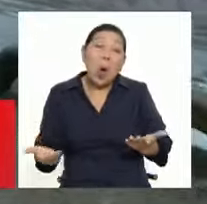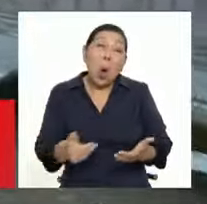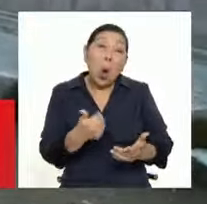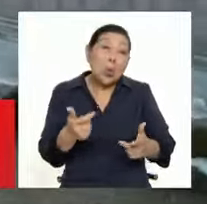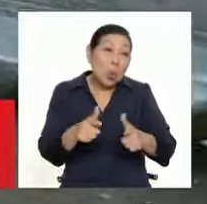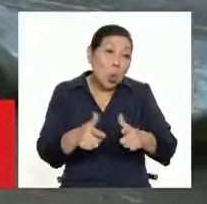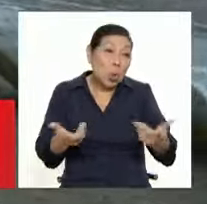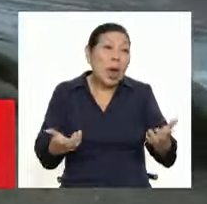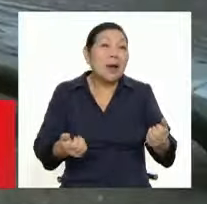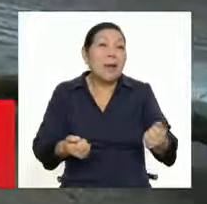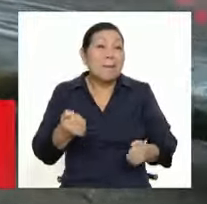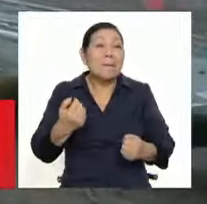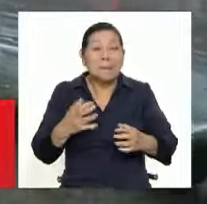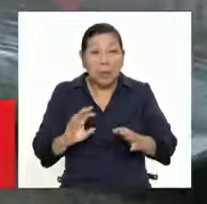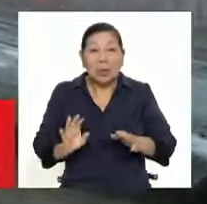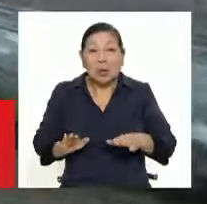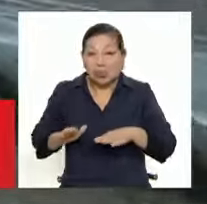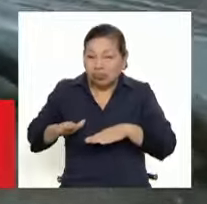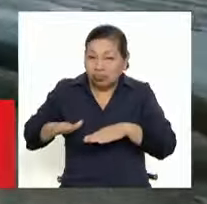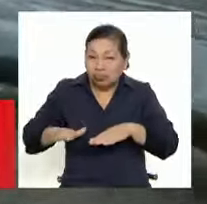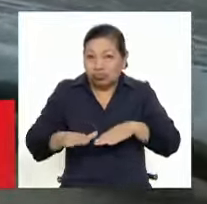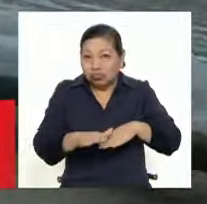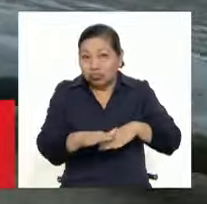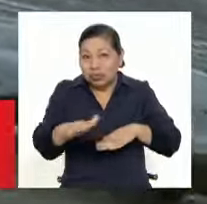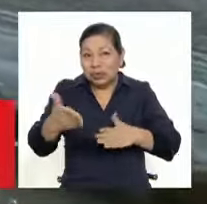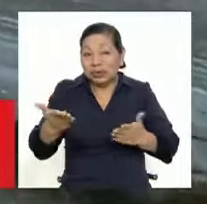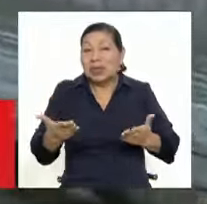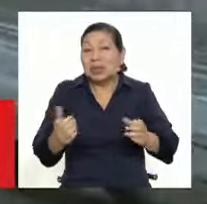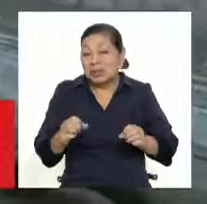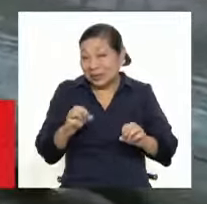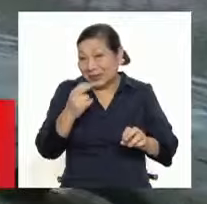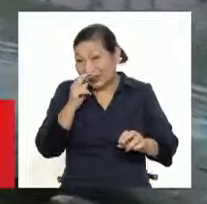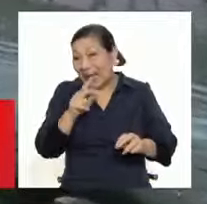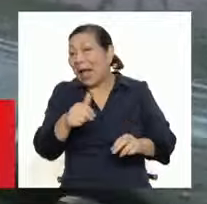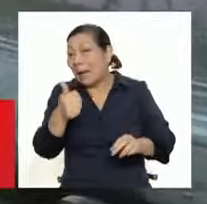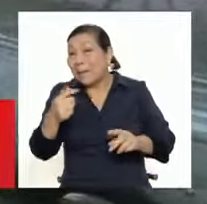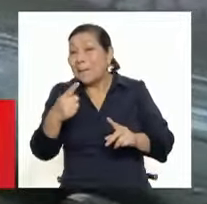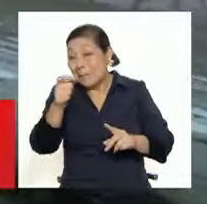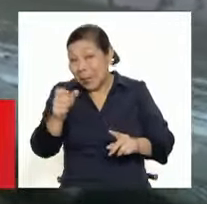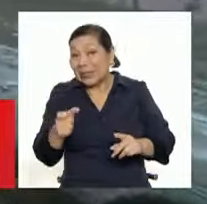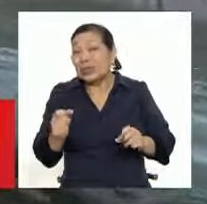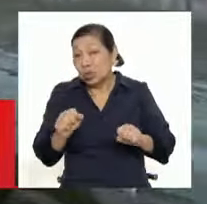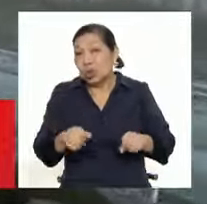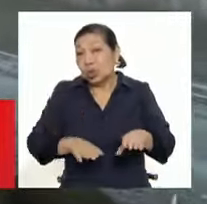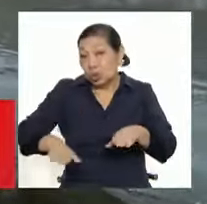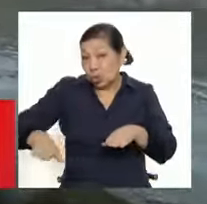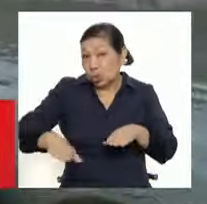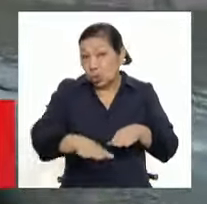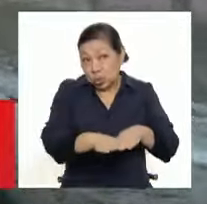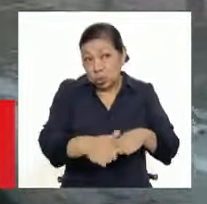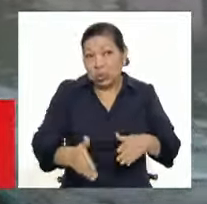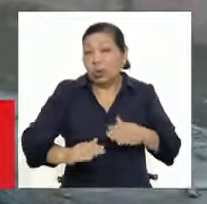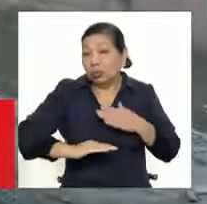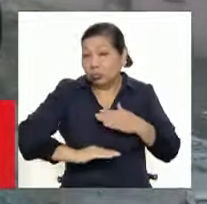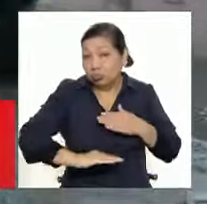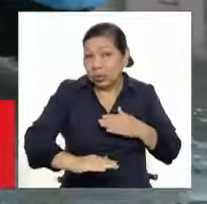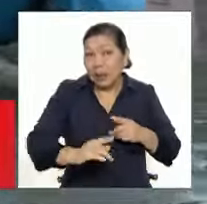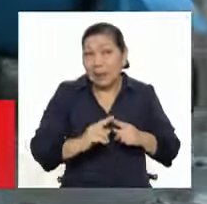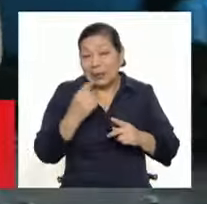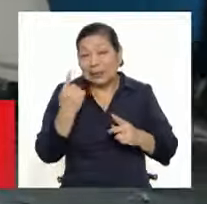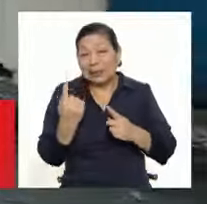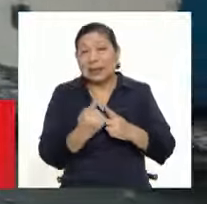ejemplo, aquellos vehículos que pueden pasar por la Panamericana Sur, en donde sí hemos observado personal de Rutas de Lima realizando la limpieza de la vía.